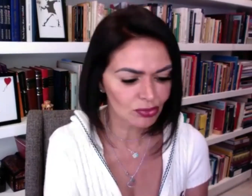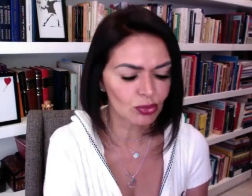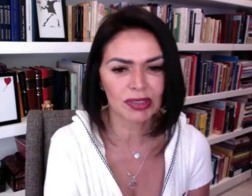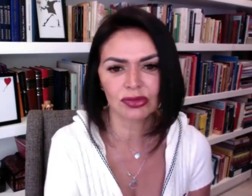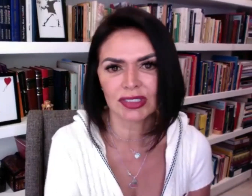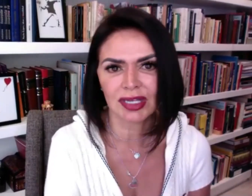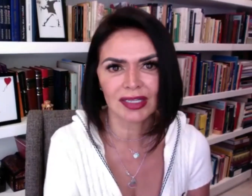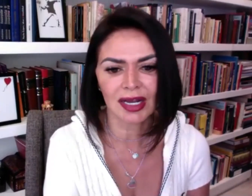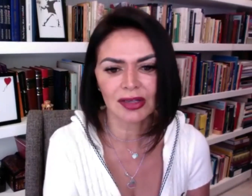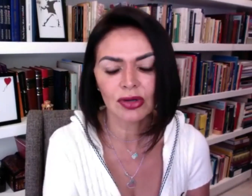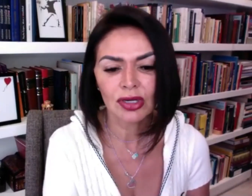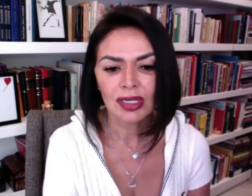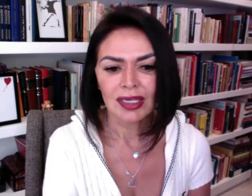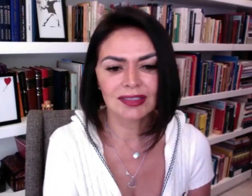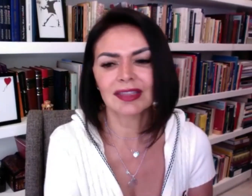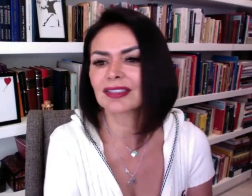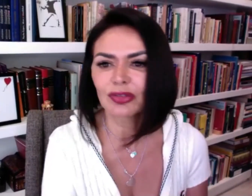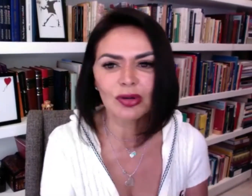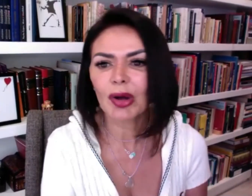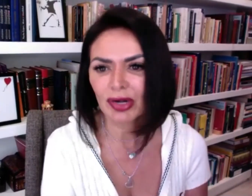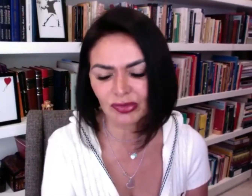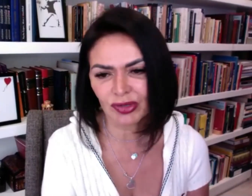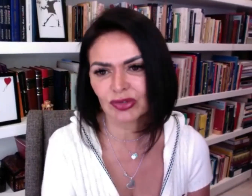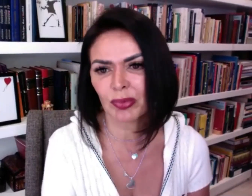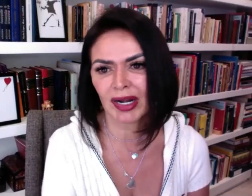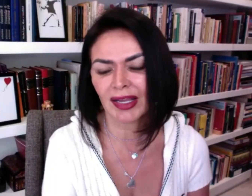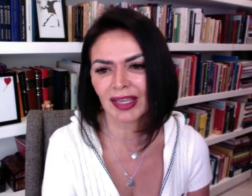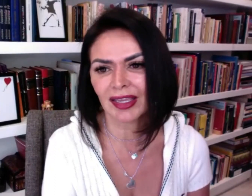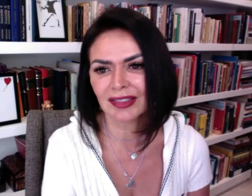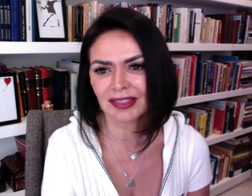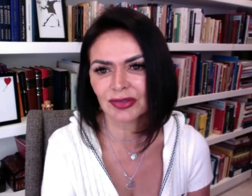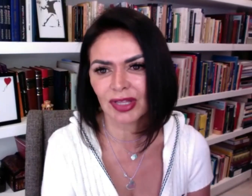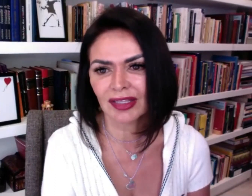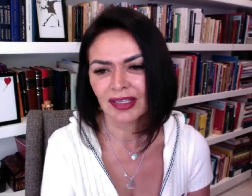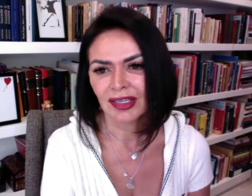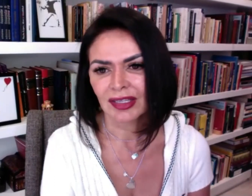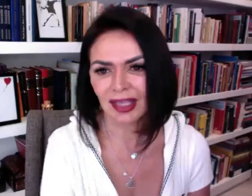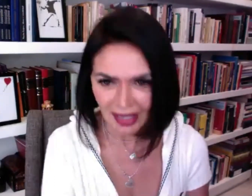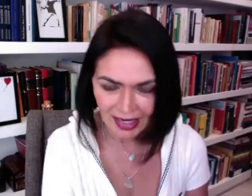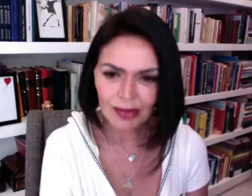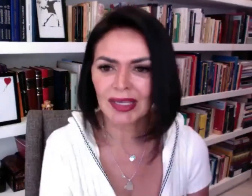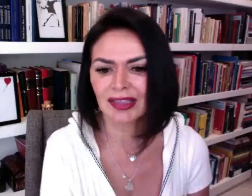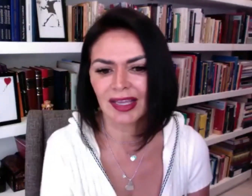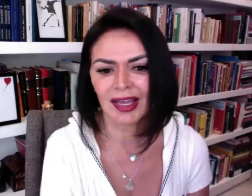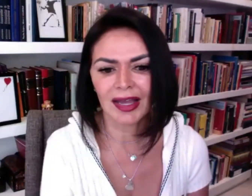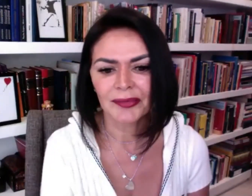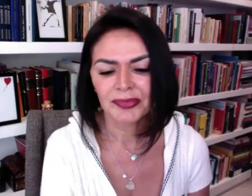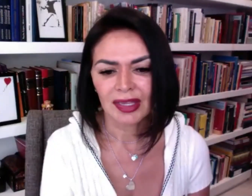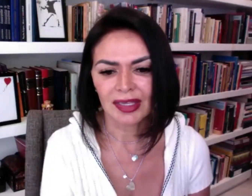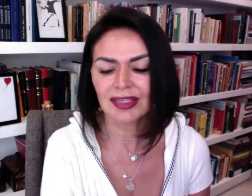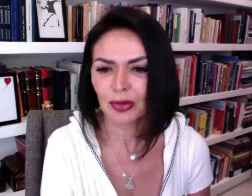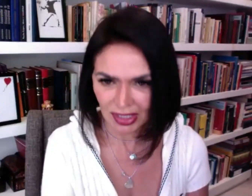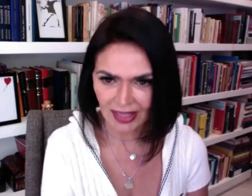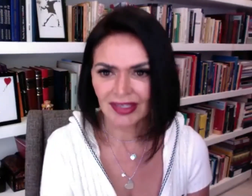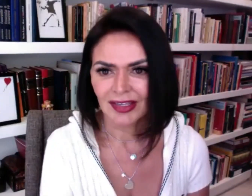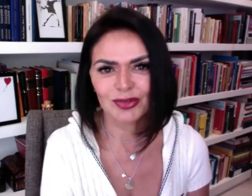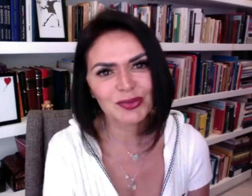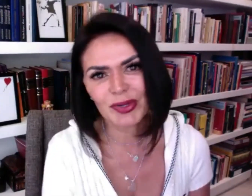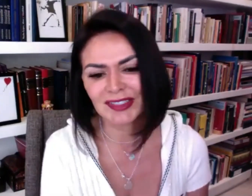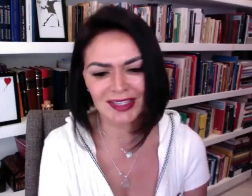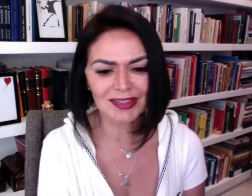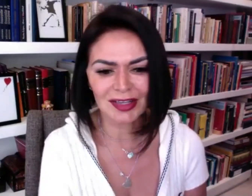a inaugurar este ciclo de conferencias sobre seguridad pública y ciudadana. Y quiero hacer, para que usted cierre, quiero nada más